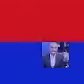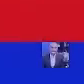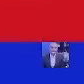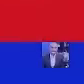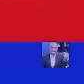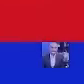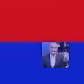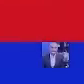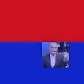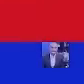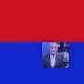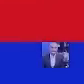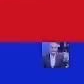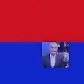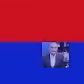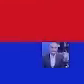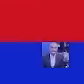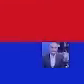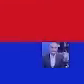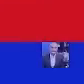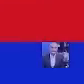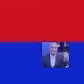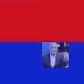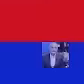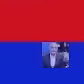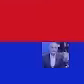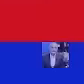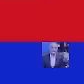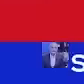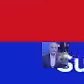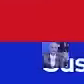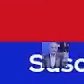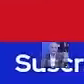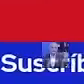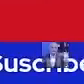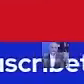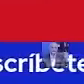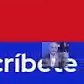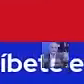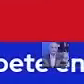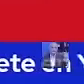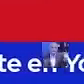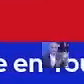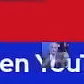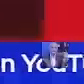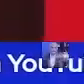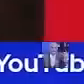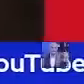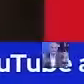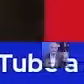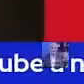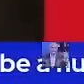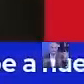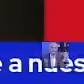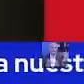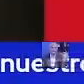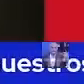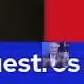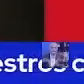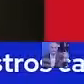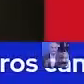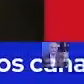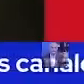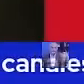pondría México entre los países del mundo que producen petróleo con más capacidad de refinación, que es un